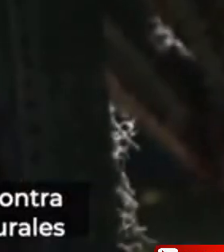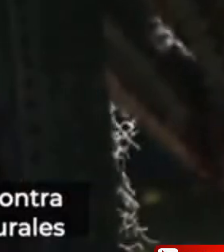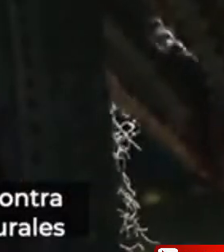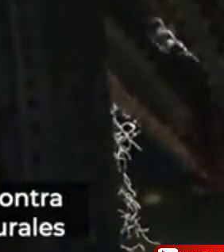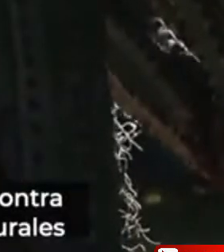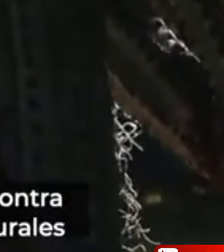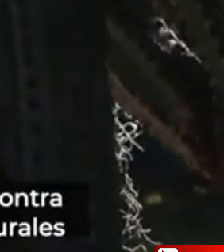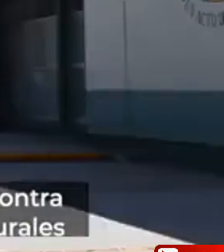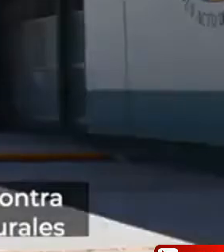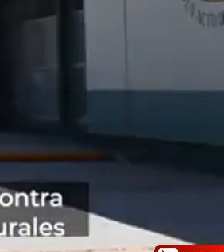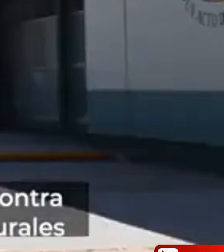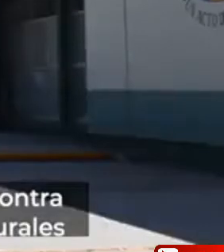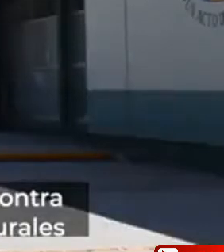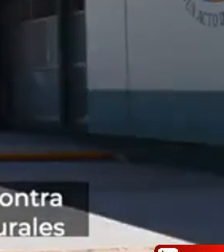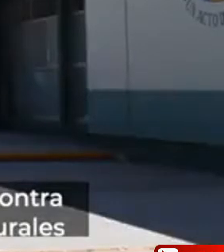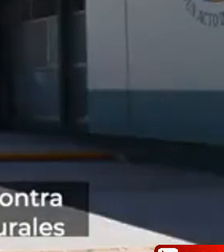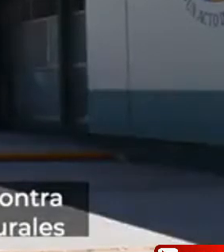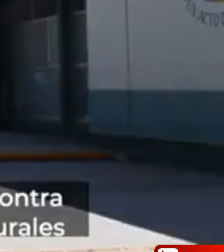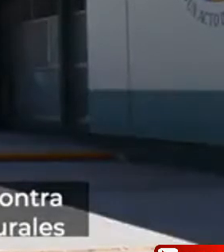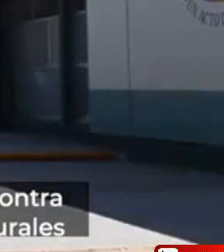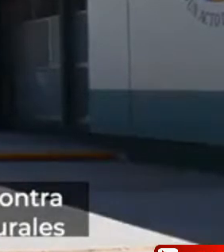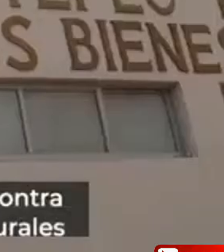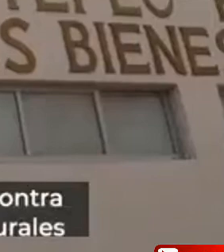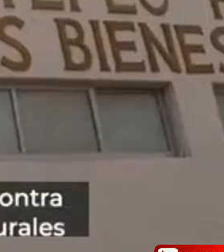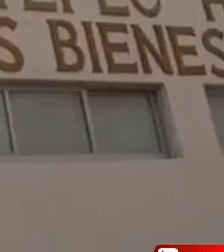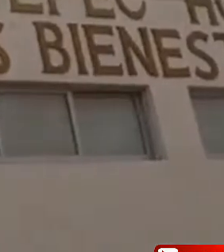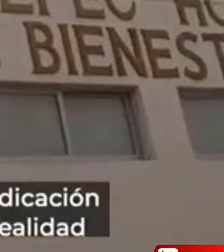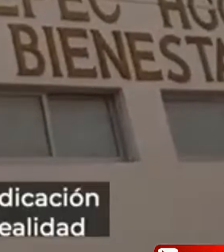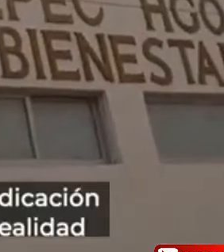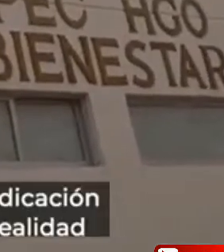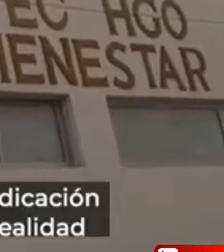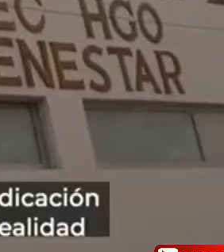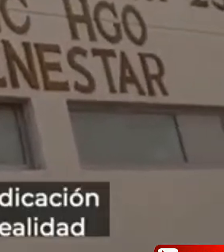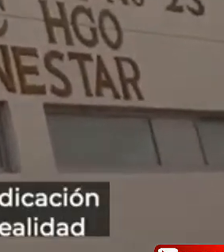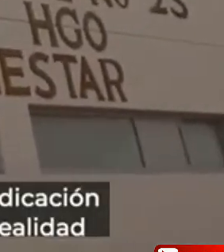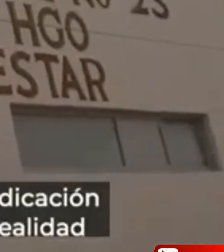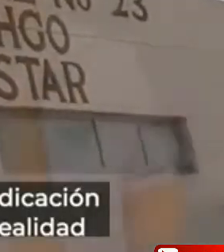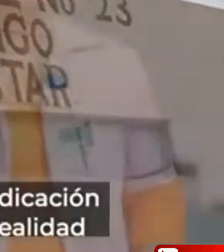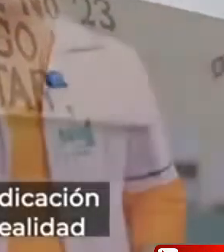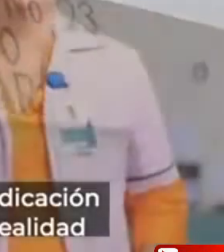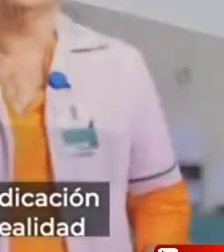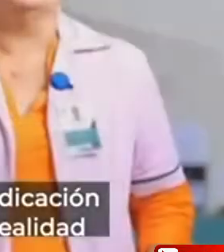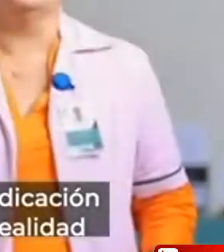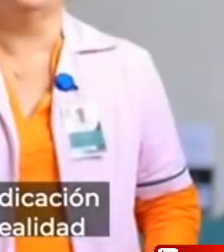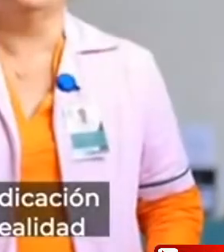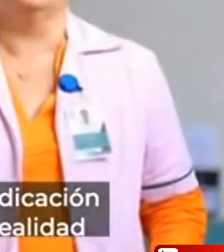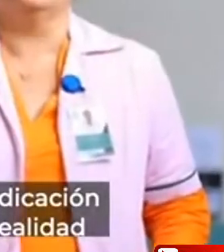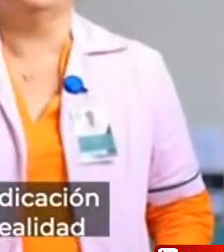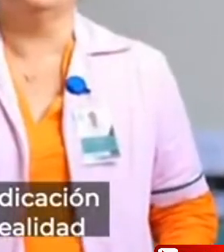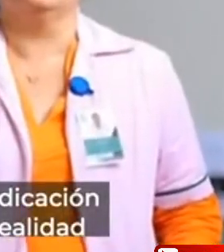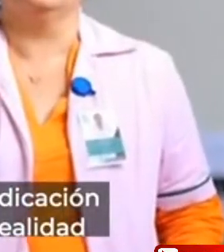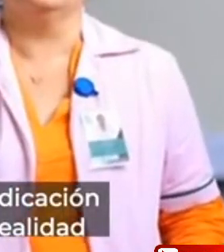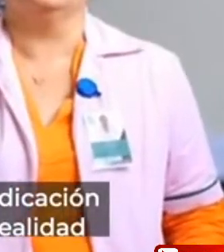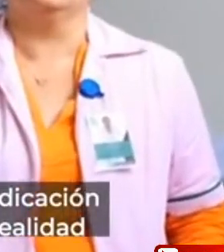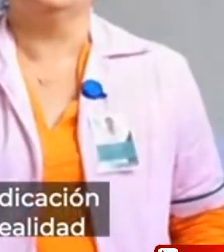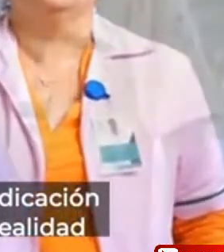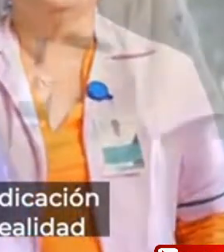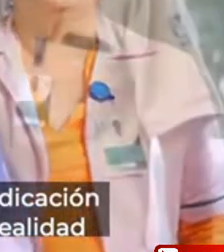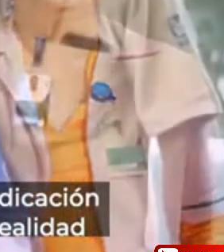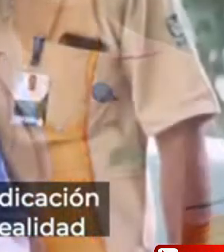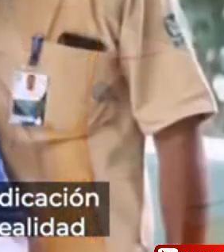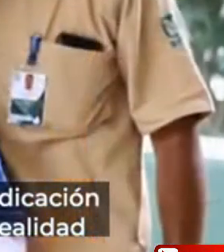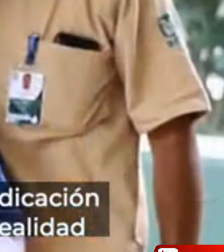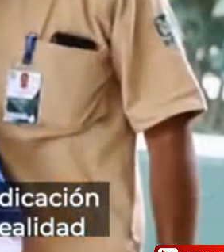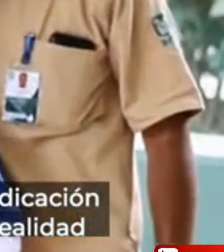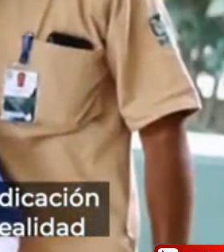el COVID-19 en las clínicas y los hospitales rurales, mi reconocimiento y agradecimiento. Con la dedicación y compromiso